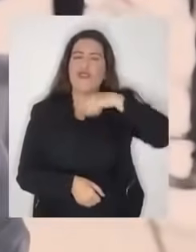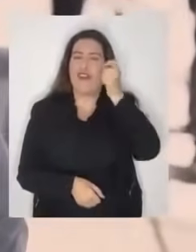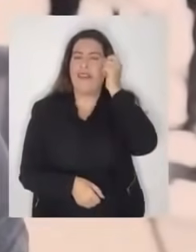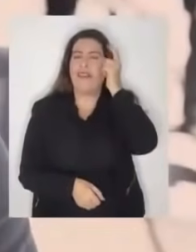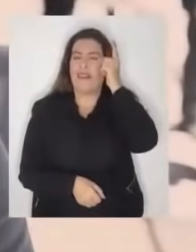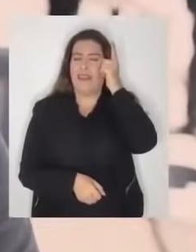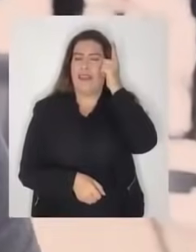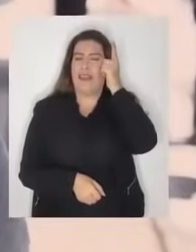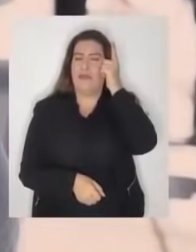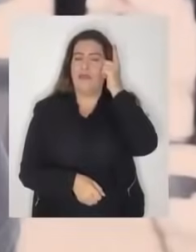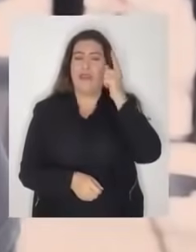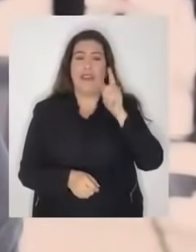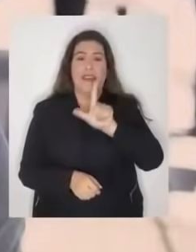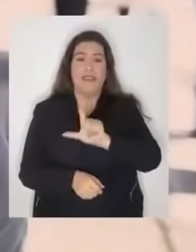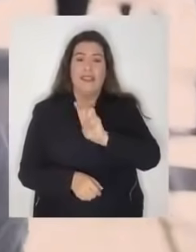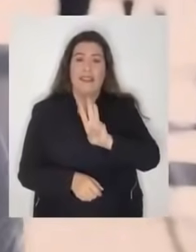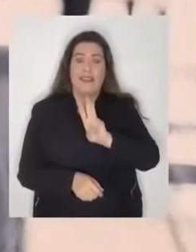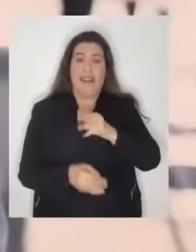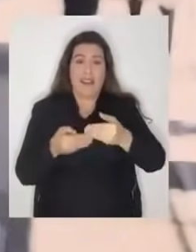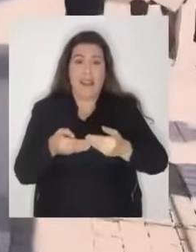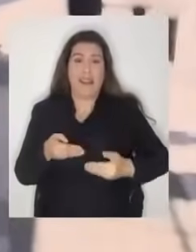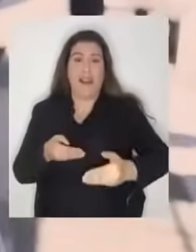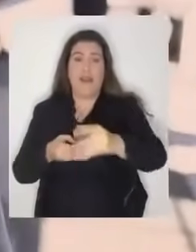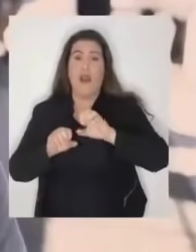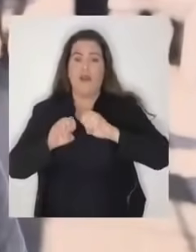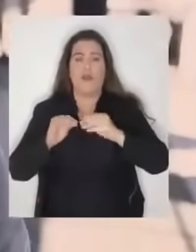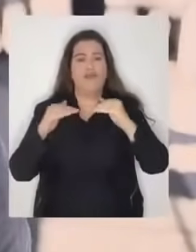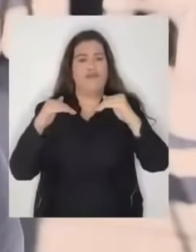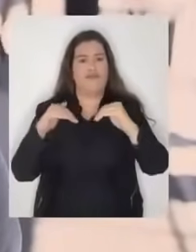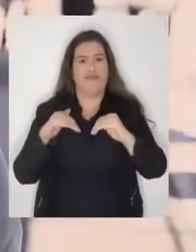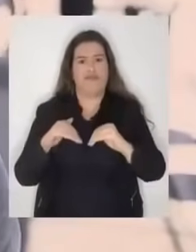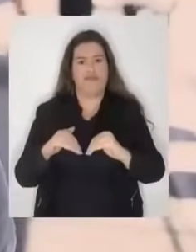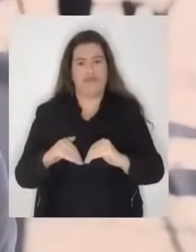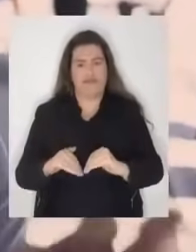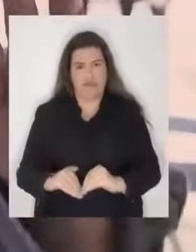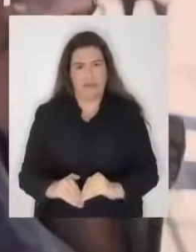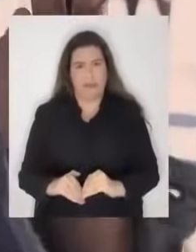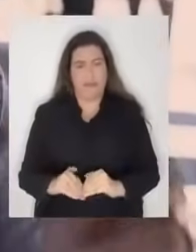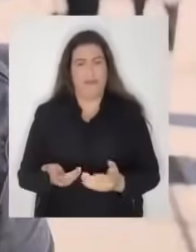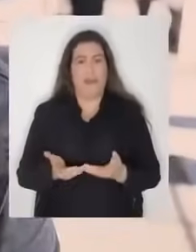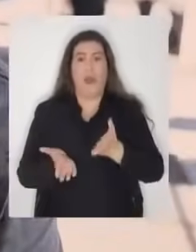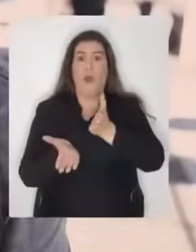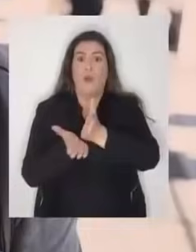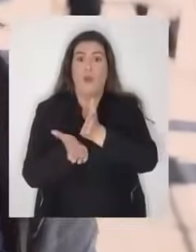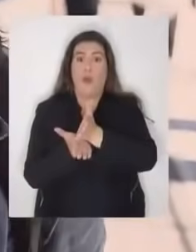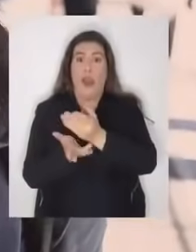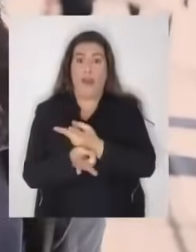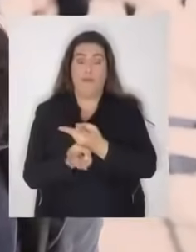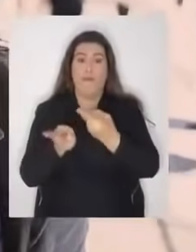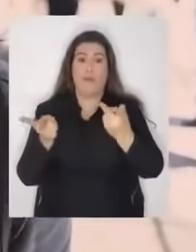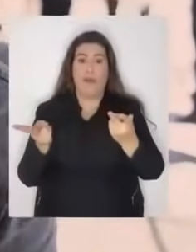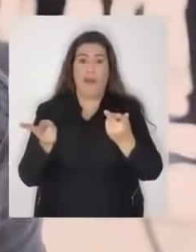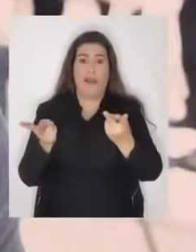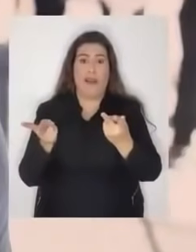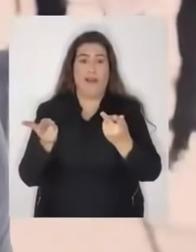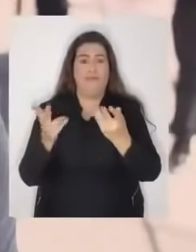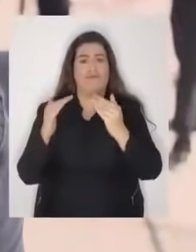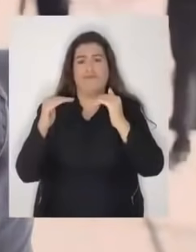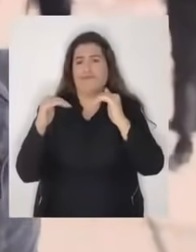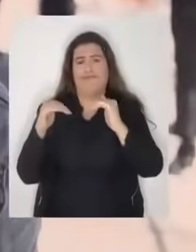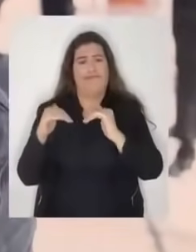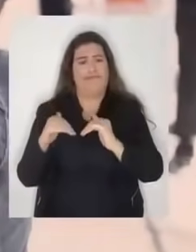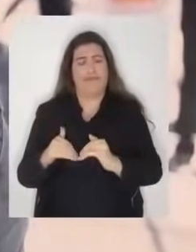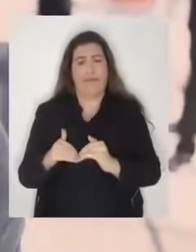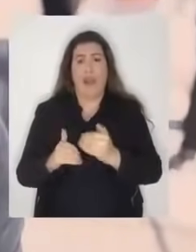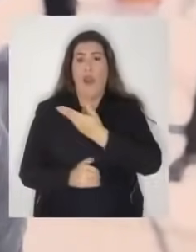desde el 73 en adelante la educación ha ido precarizándose cada vez más, las escuelas, entre comillas, públicas se caen a pedazos, y todos los